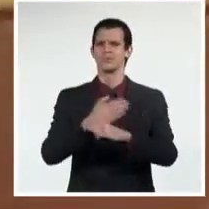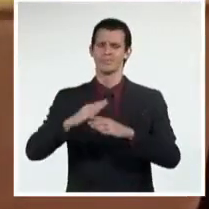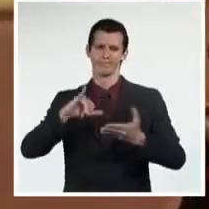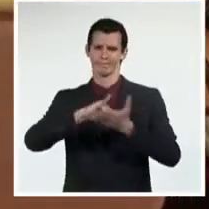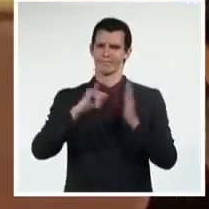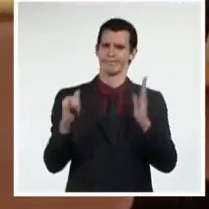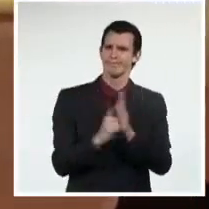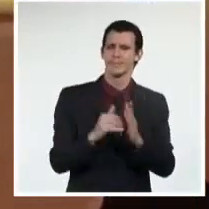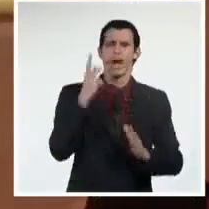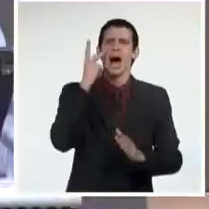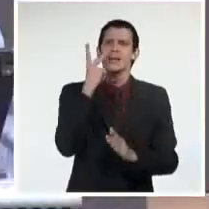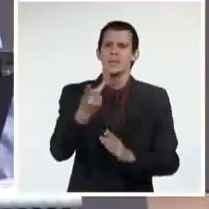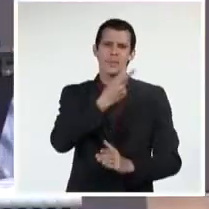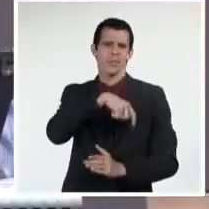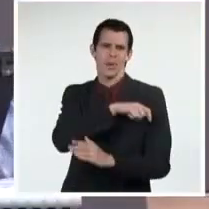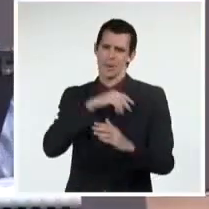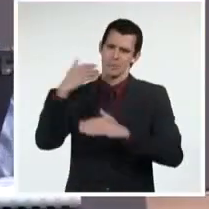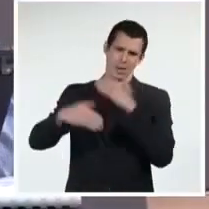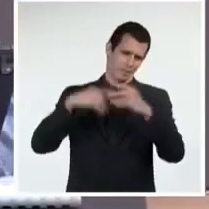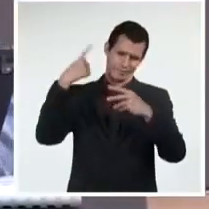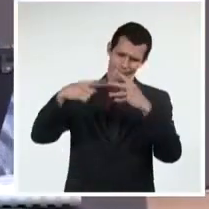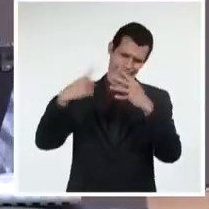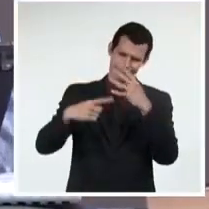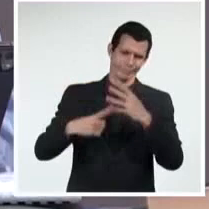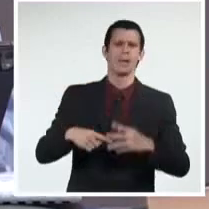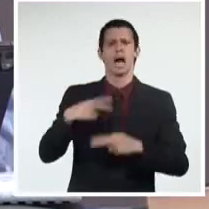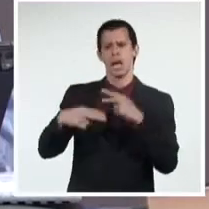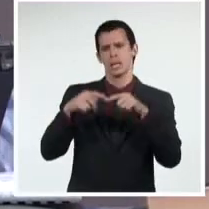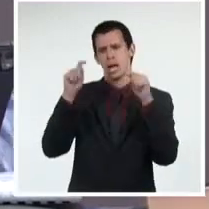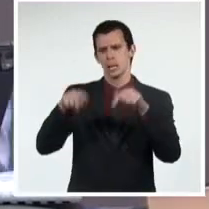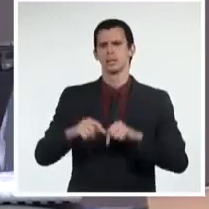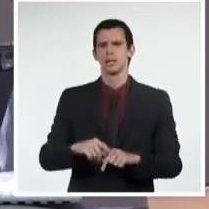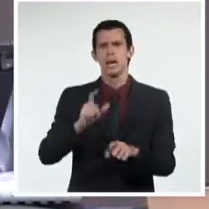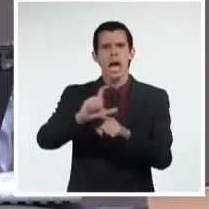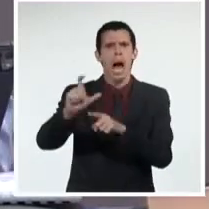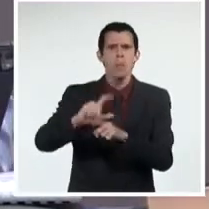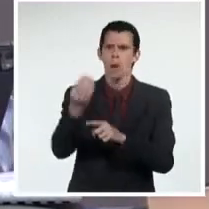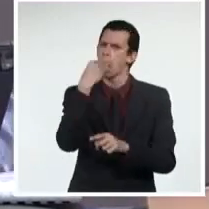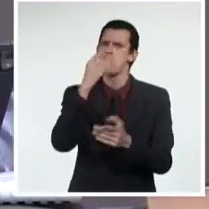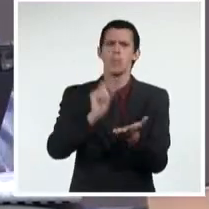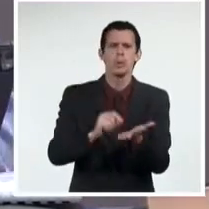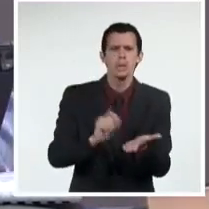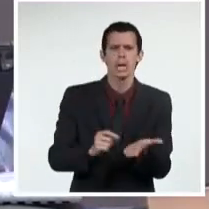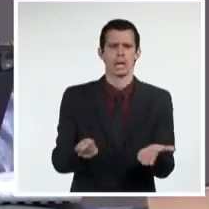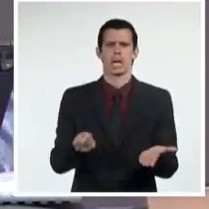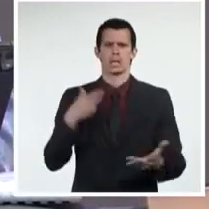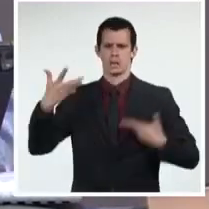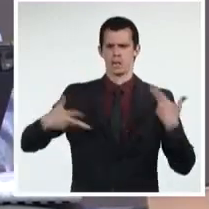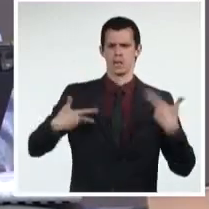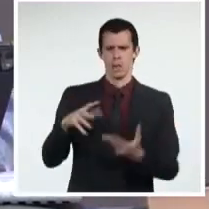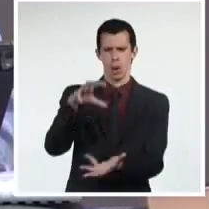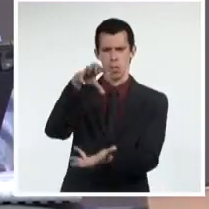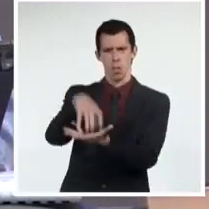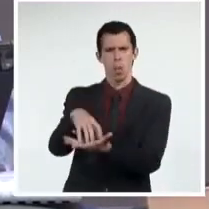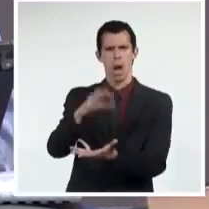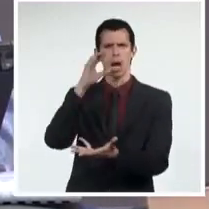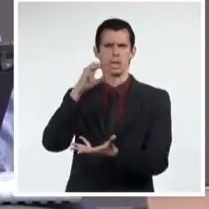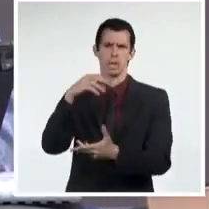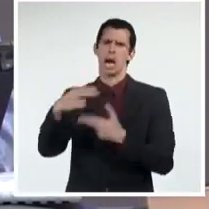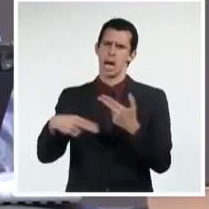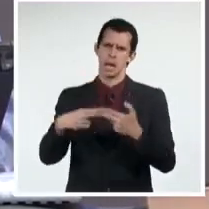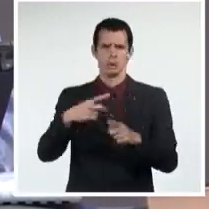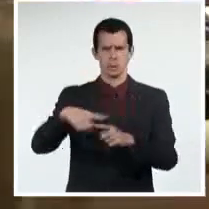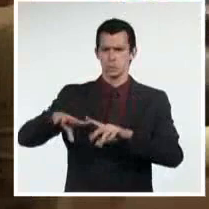población. En el campo hay bodegas. En el campo hay círculos sociales. En el campo tenemos